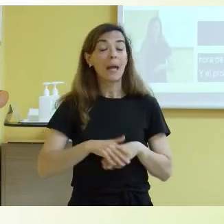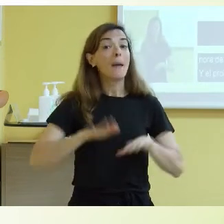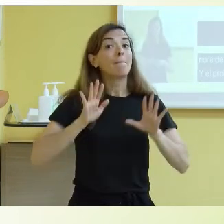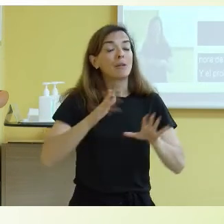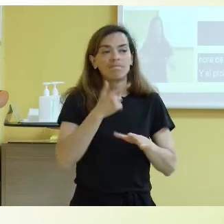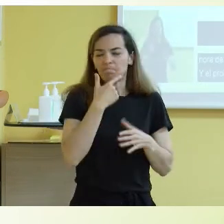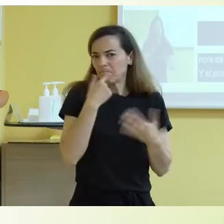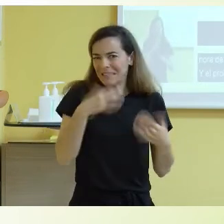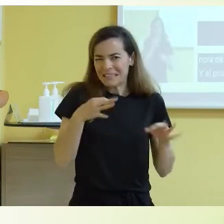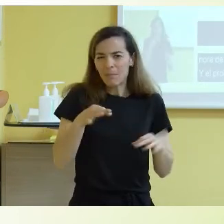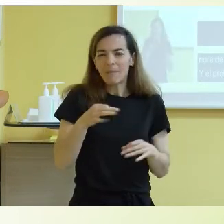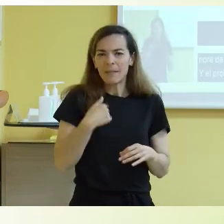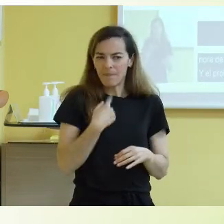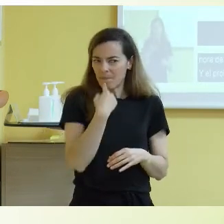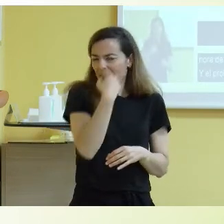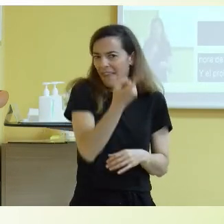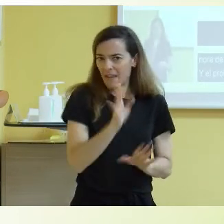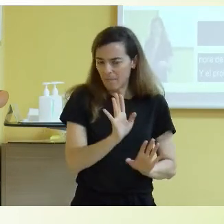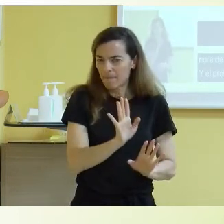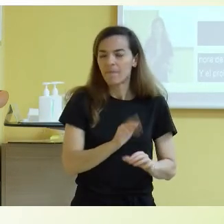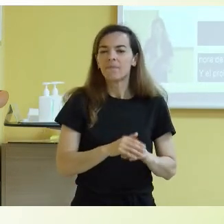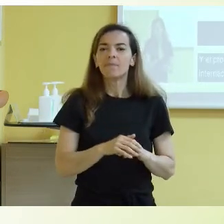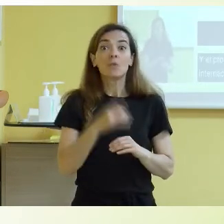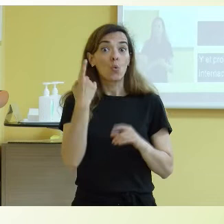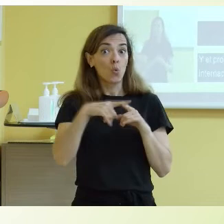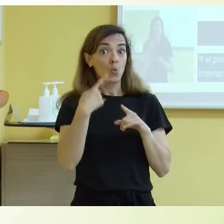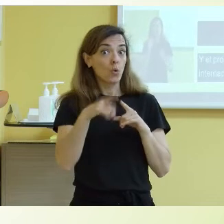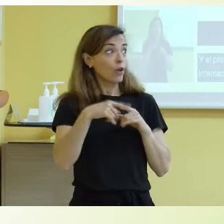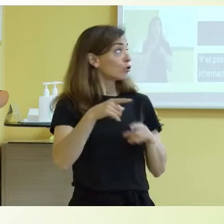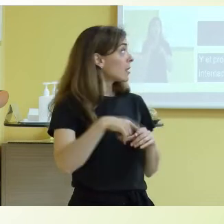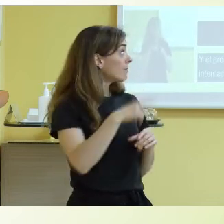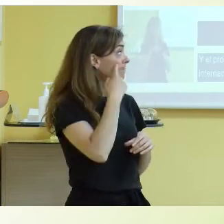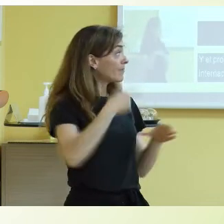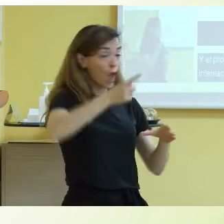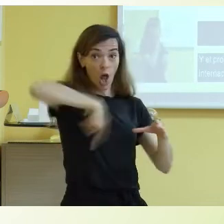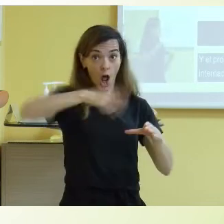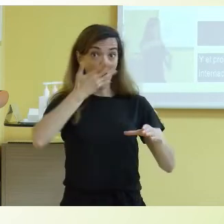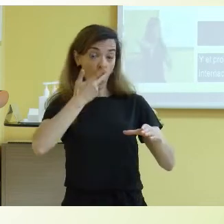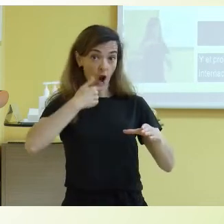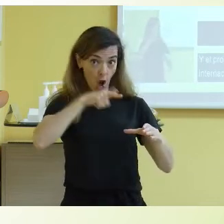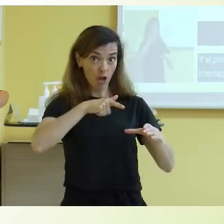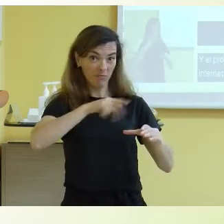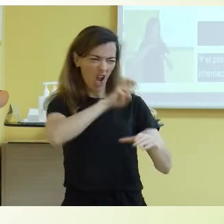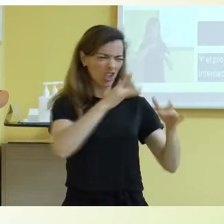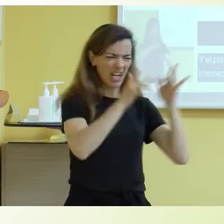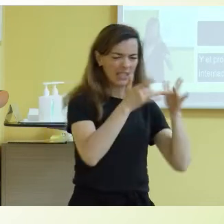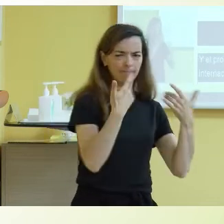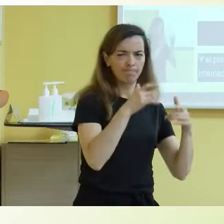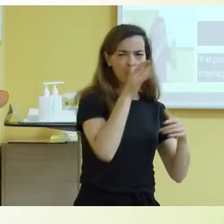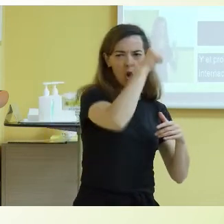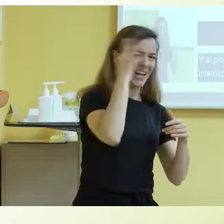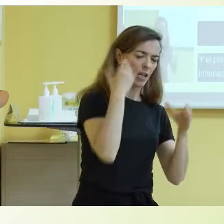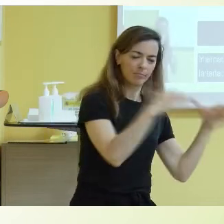simplemente hacer mención de algo que está representado en la tarta que lleva más colores, porque la otra simplemente es una distribución por género.